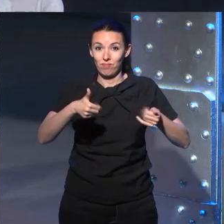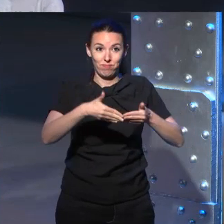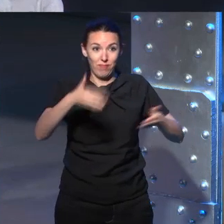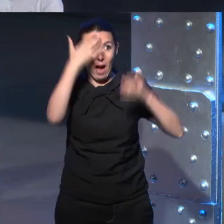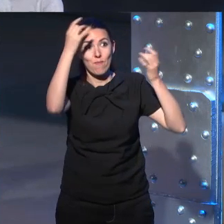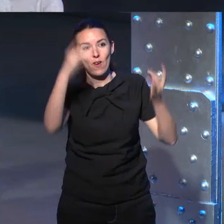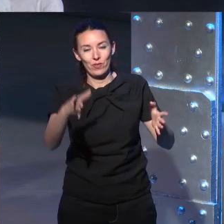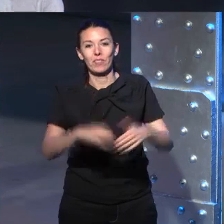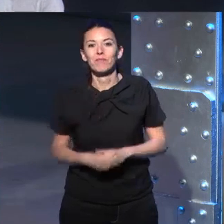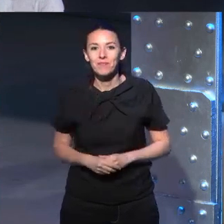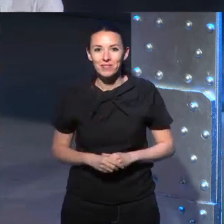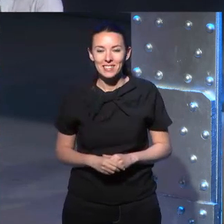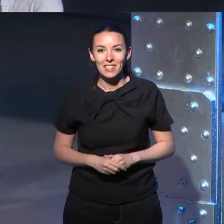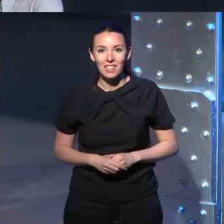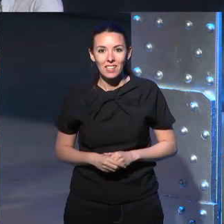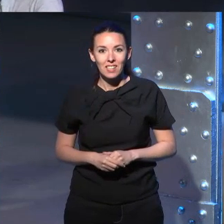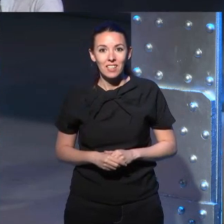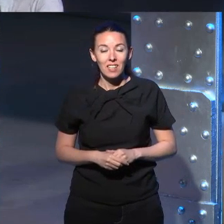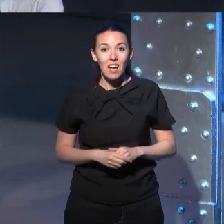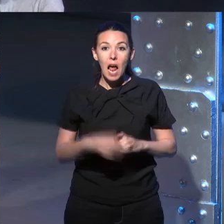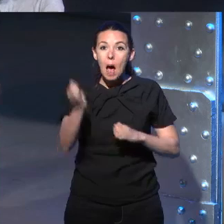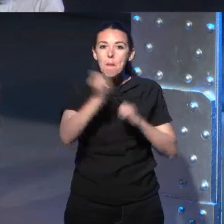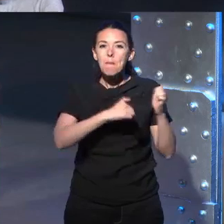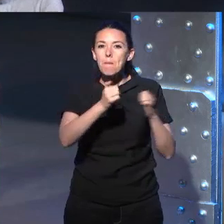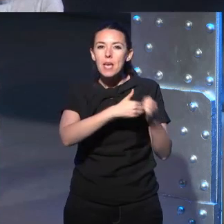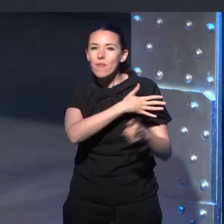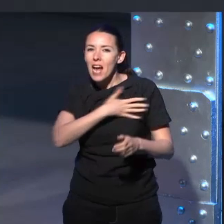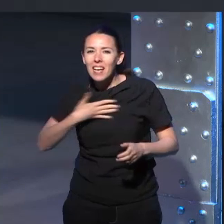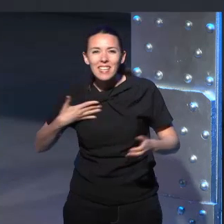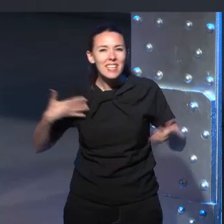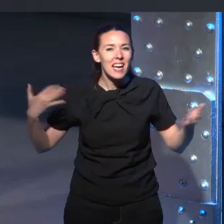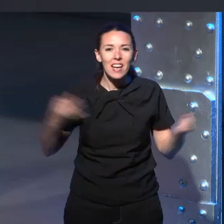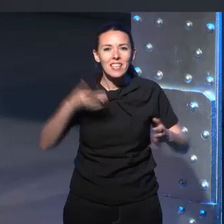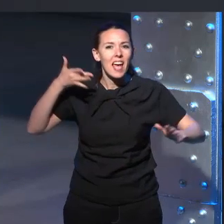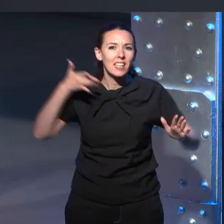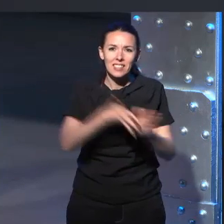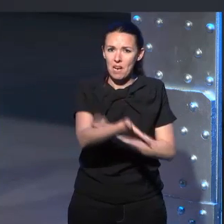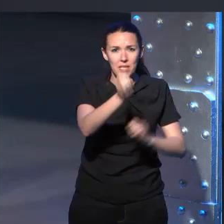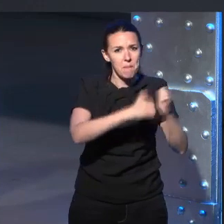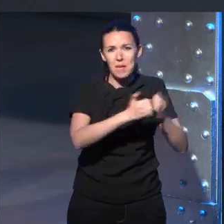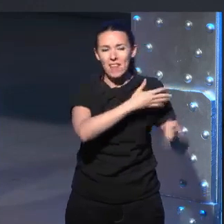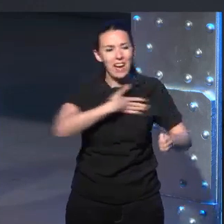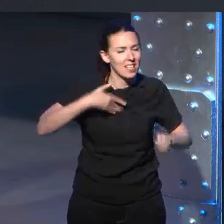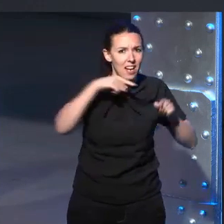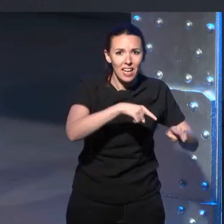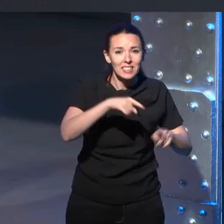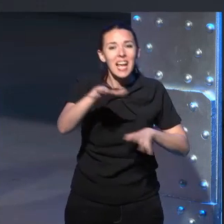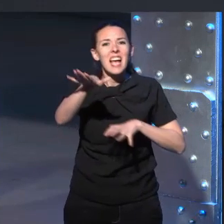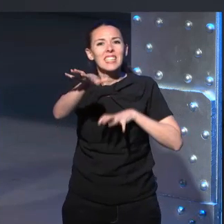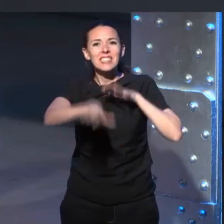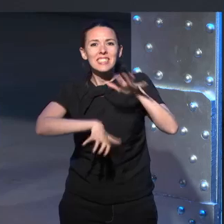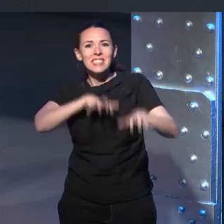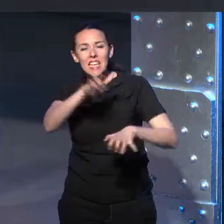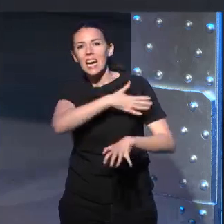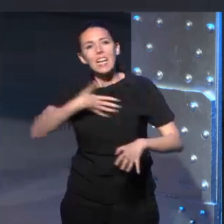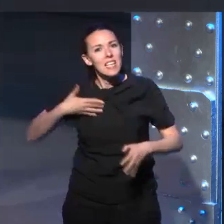vez. La piedra quiere ser eternamente piedra y el tigre un tigre. Los